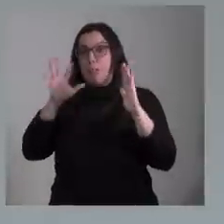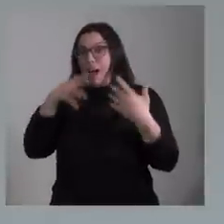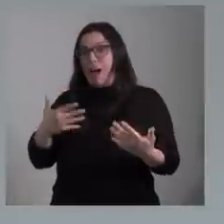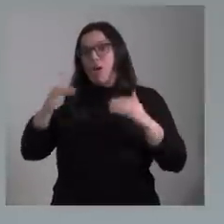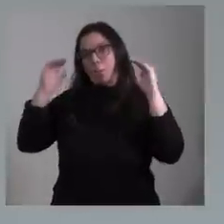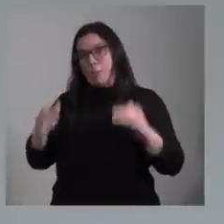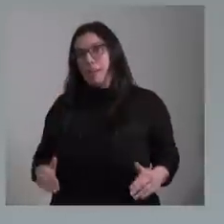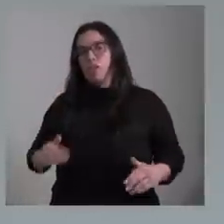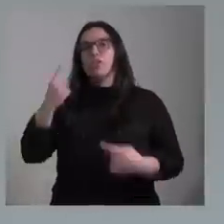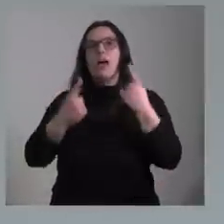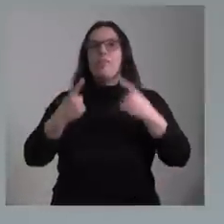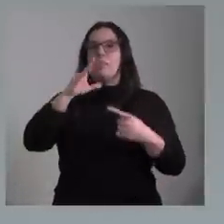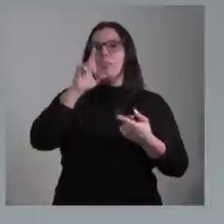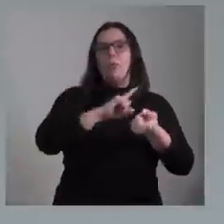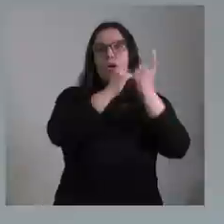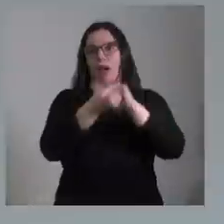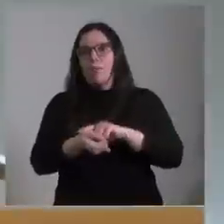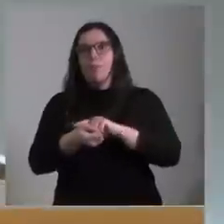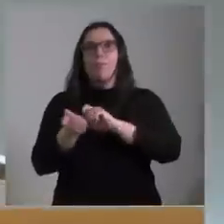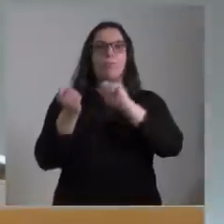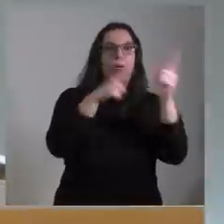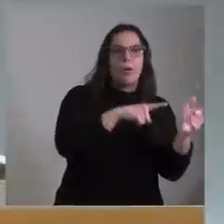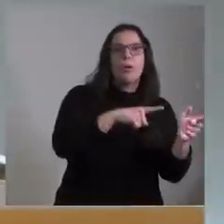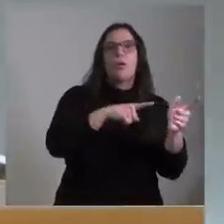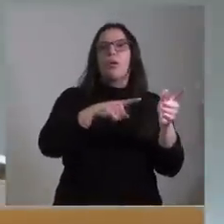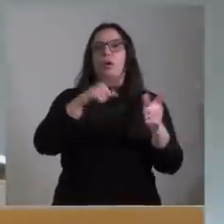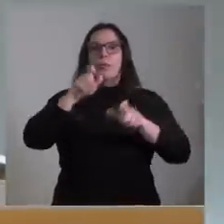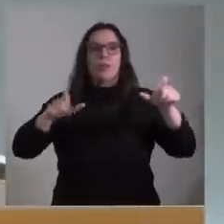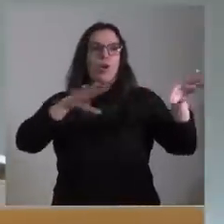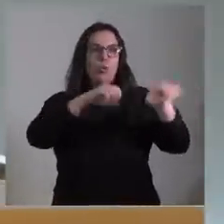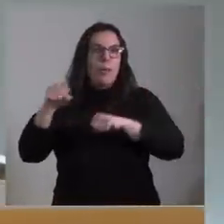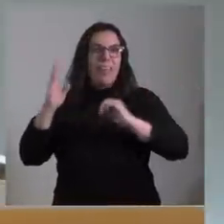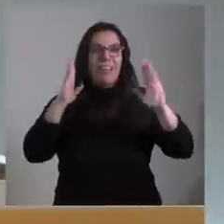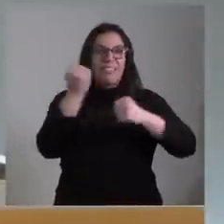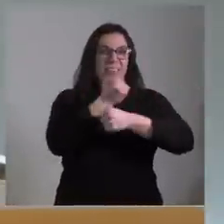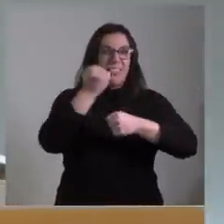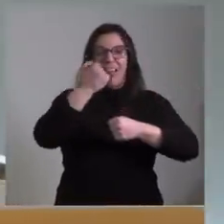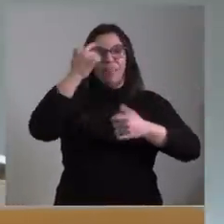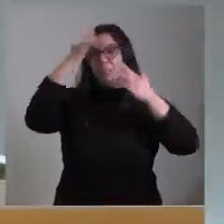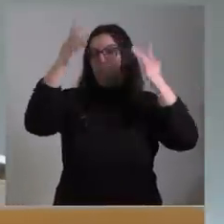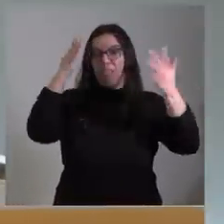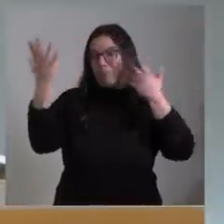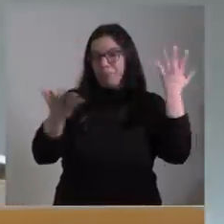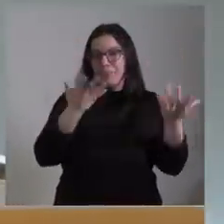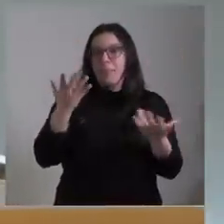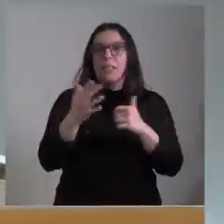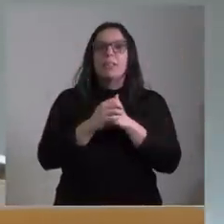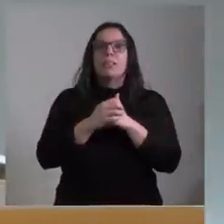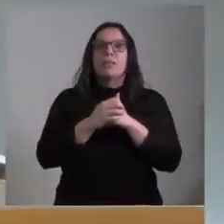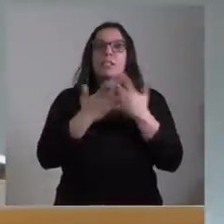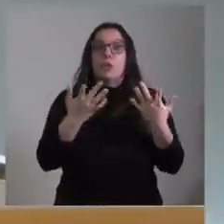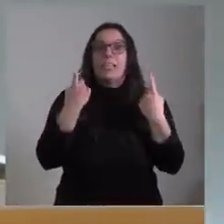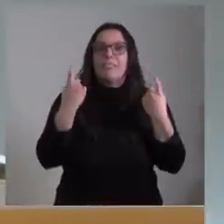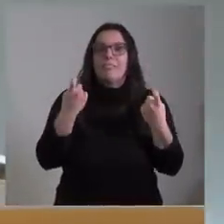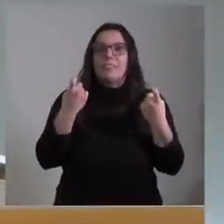a veces por traslado de residencia a veces lógicamente Pues porque las personas estamos ocupadas en otras actividades distintas de las cotidianas y esta